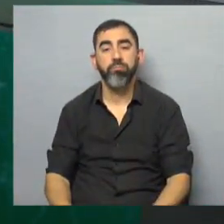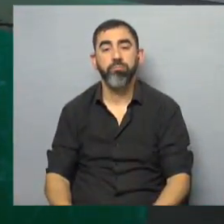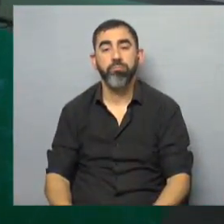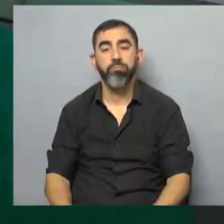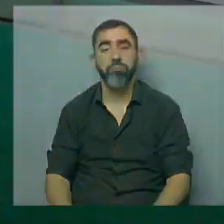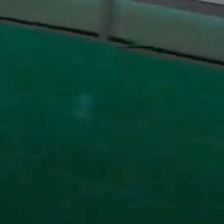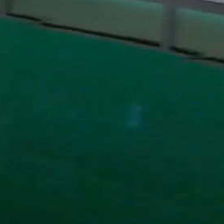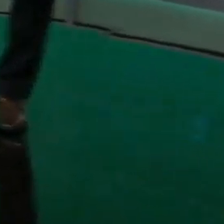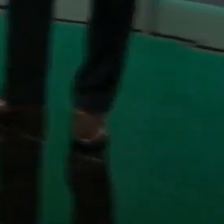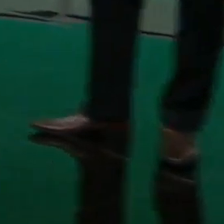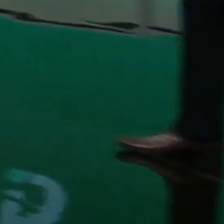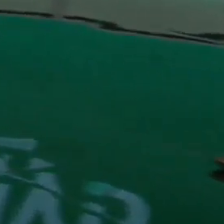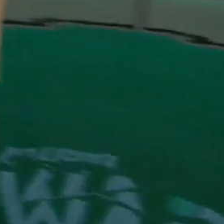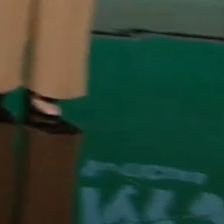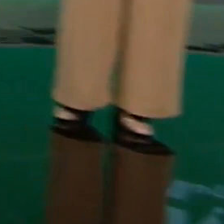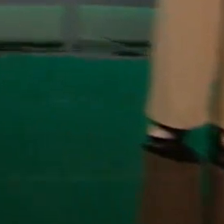Noticias.